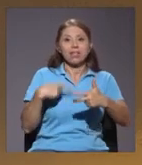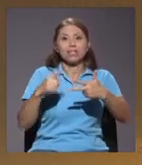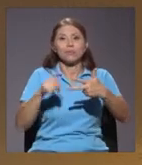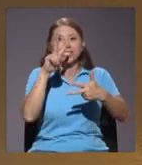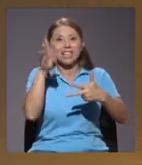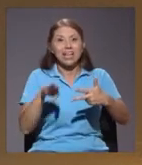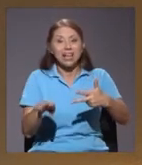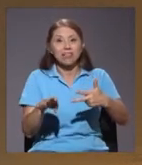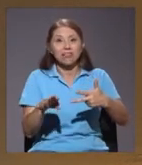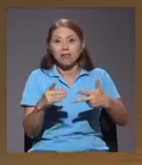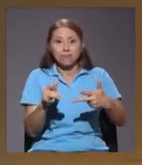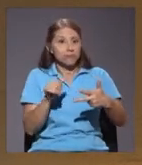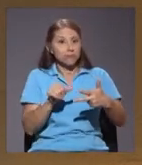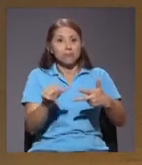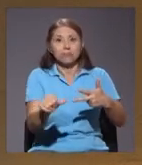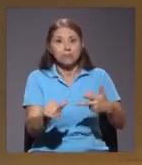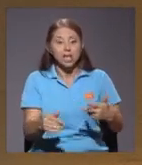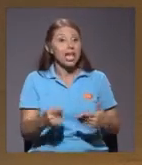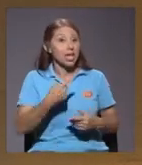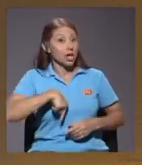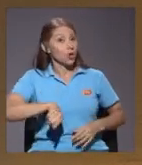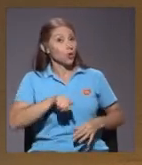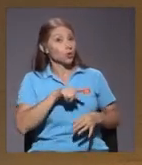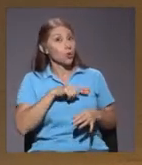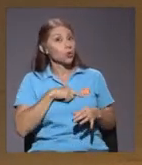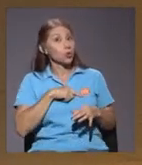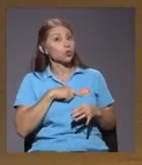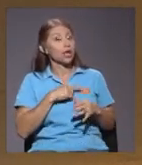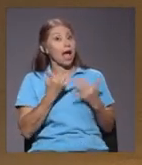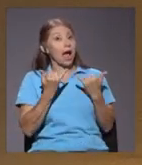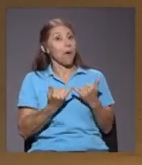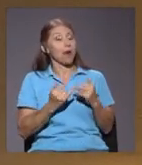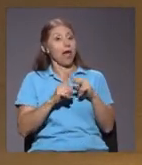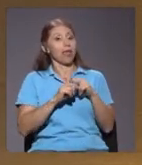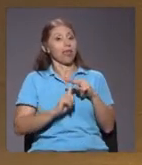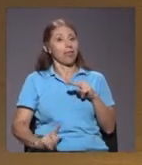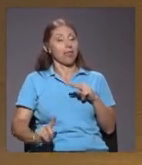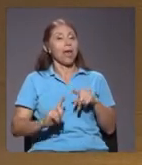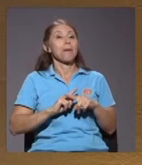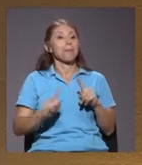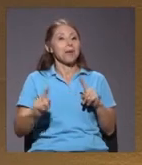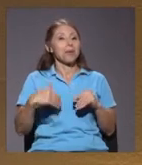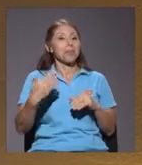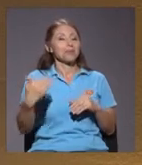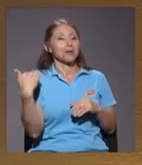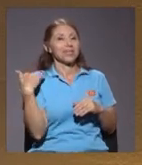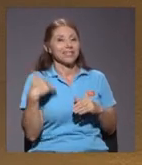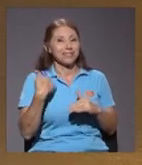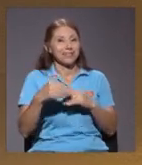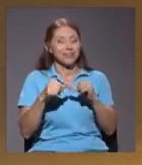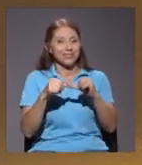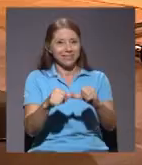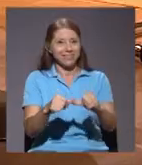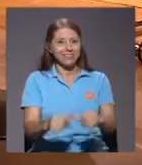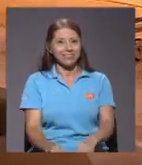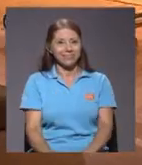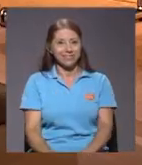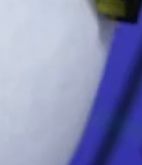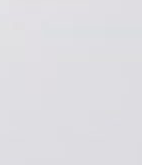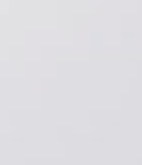desaparecer levemente bueno mire pero la pero nos van a indicar cuando organizamos